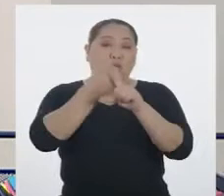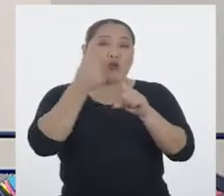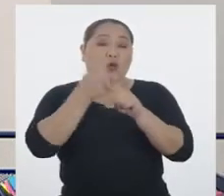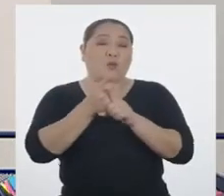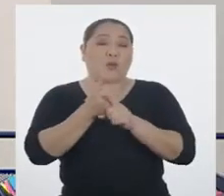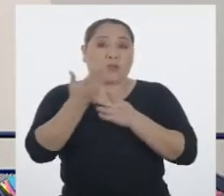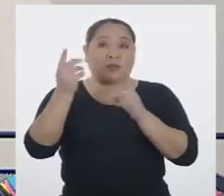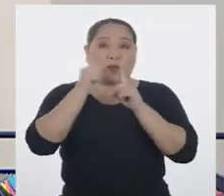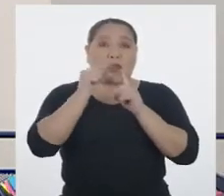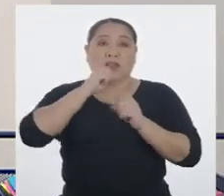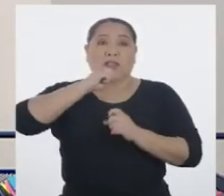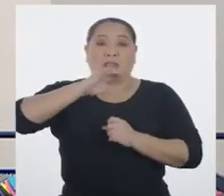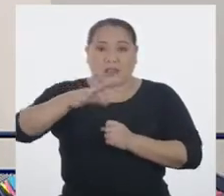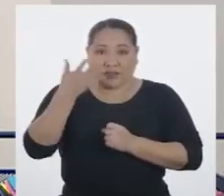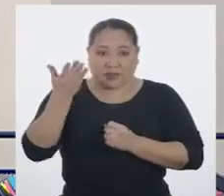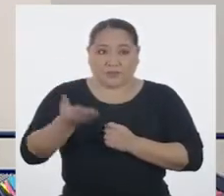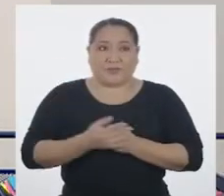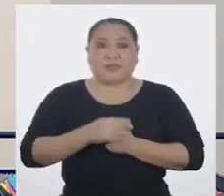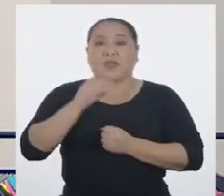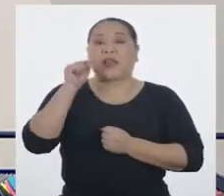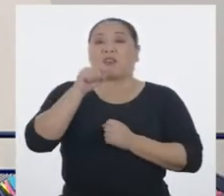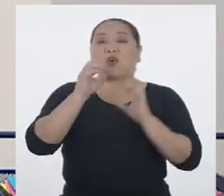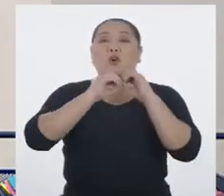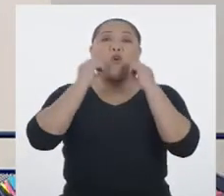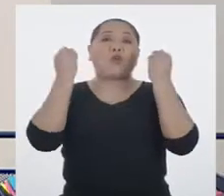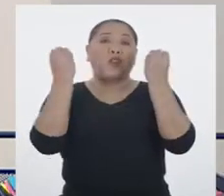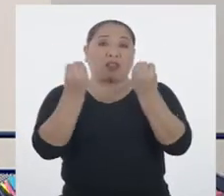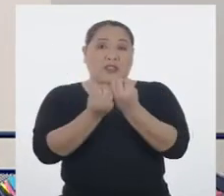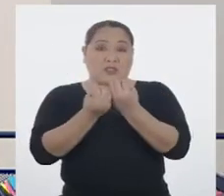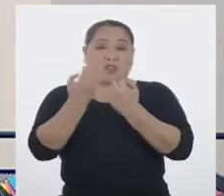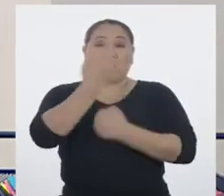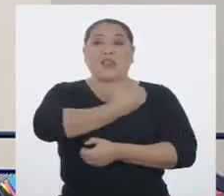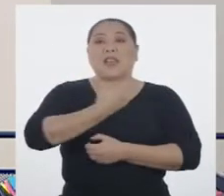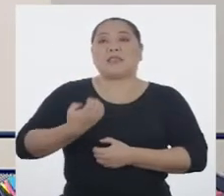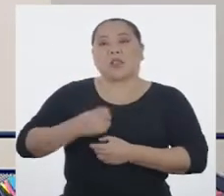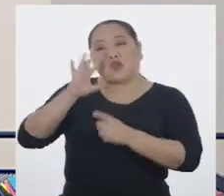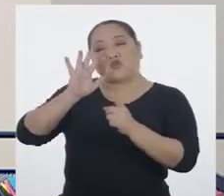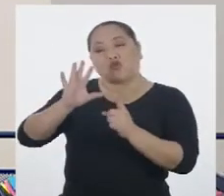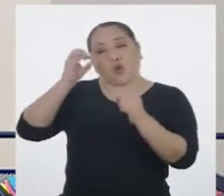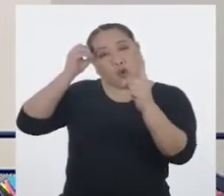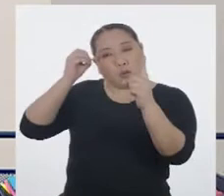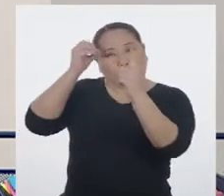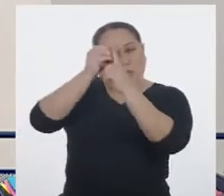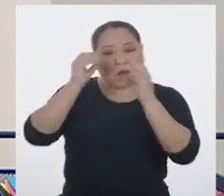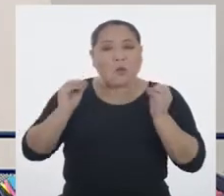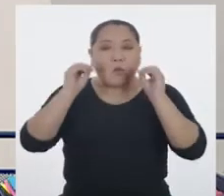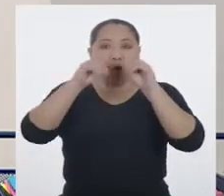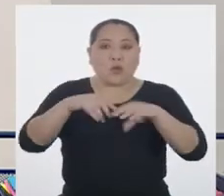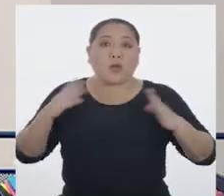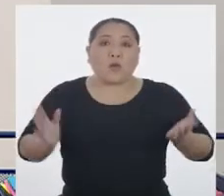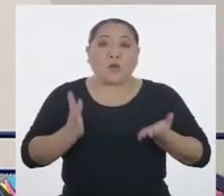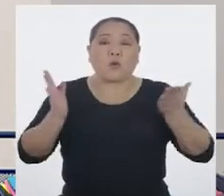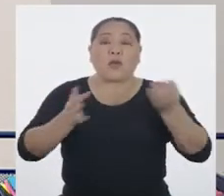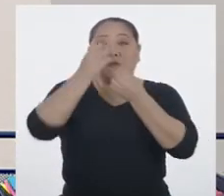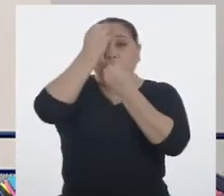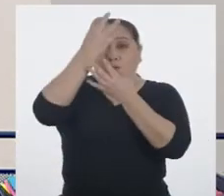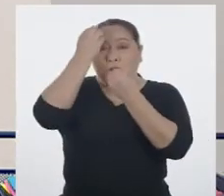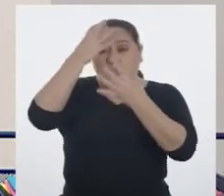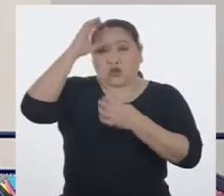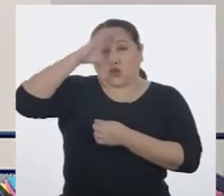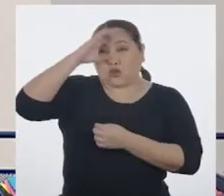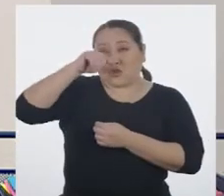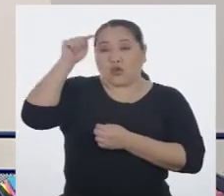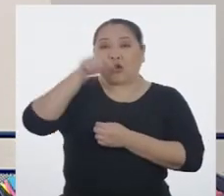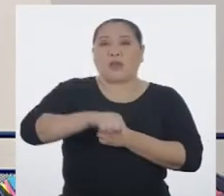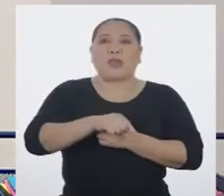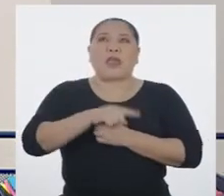Según sus propias palabras, el CENAMI es un organismo público que tiene como misión generar y promover